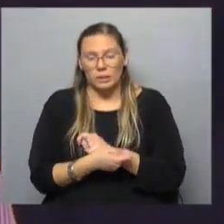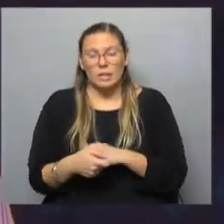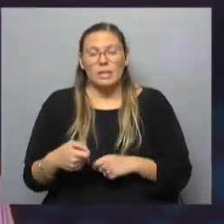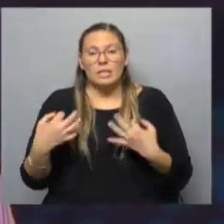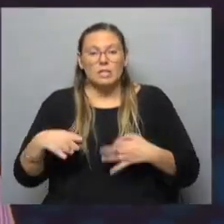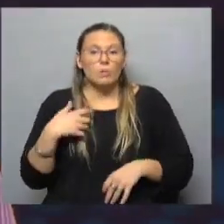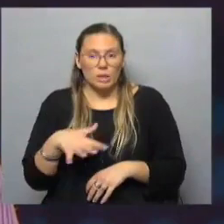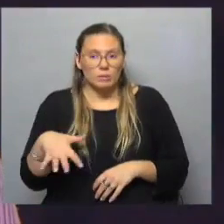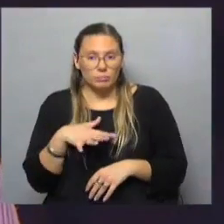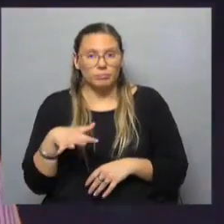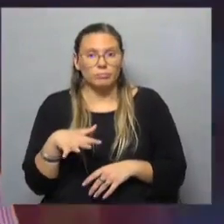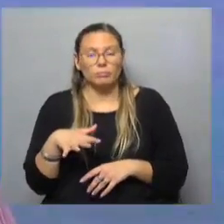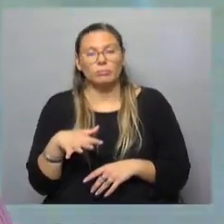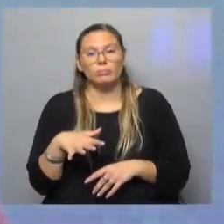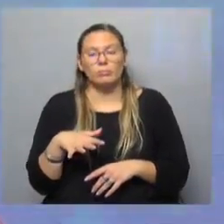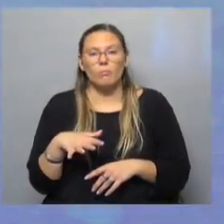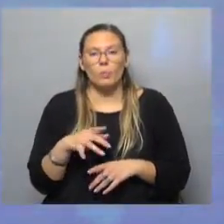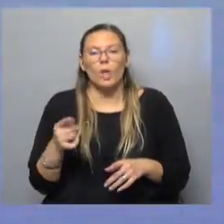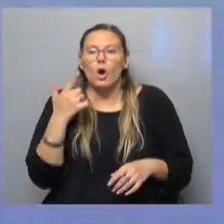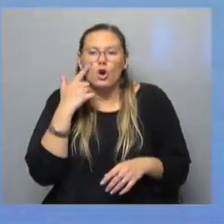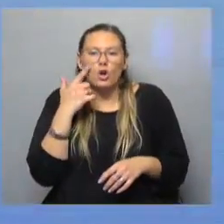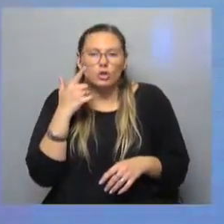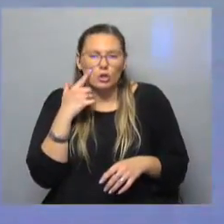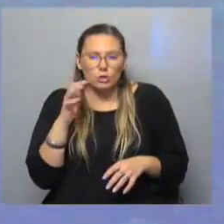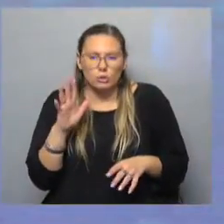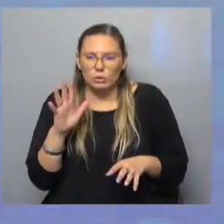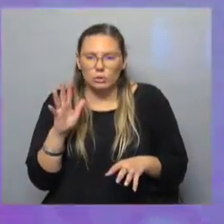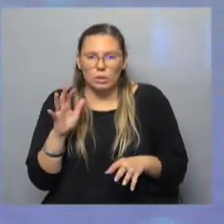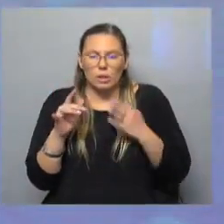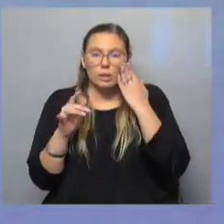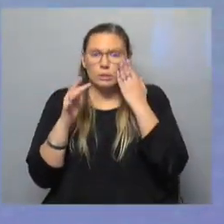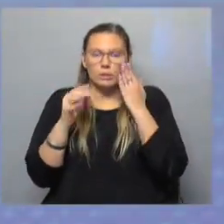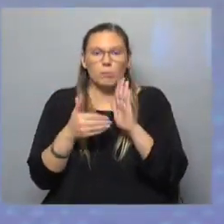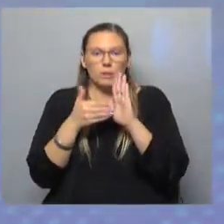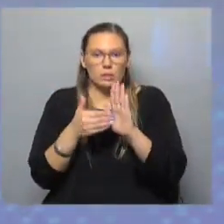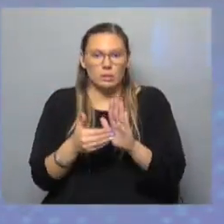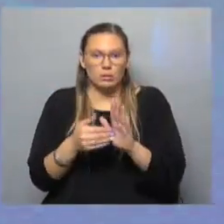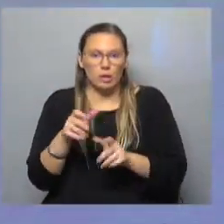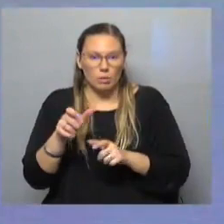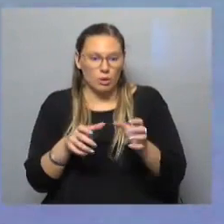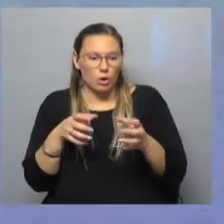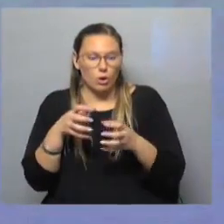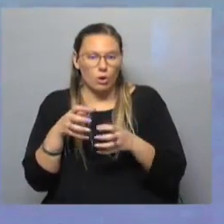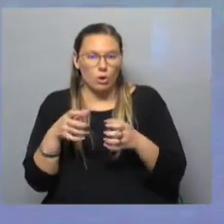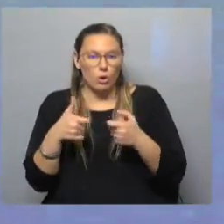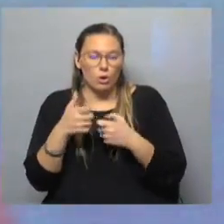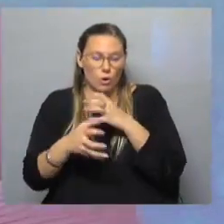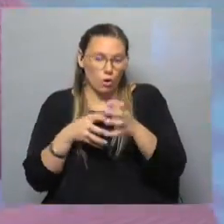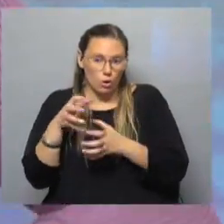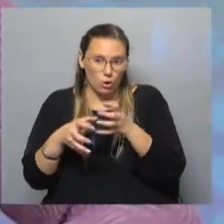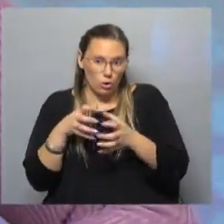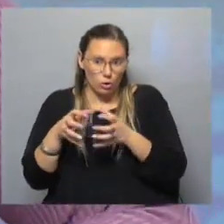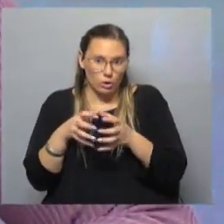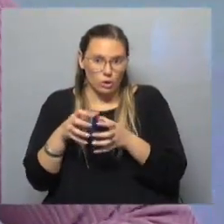que tiene algunos aspectos, o sea, en realidad todavía no se conoce. Básicamente se presentó a los integrantes de la coalición de gobierno hace un par de días.